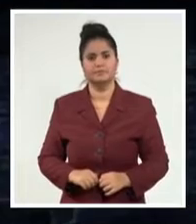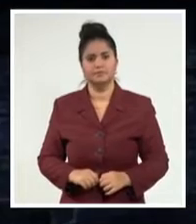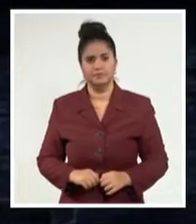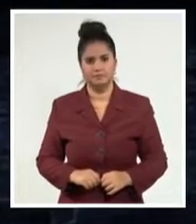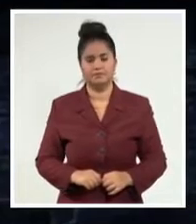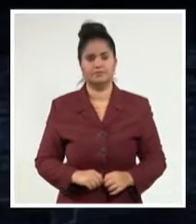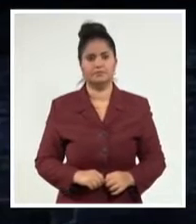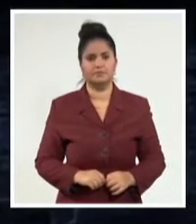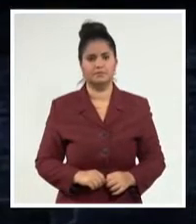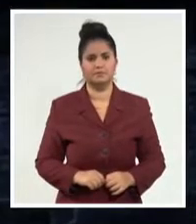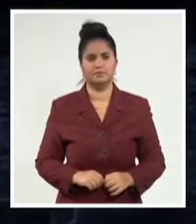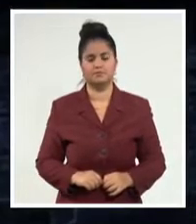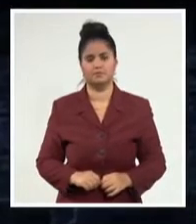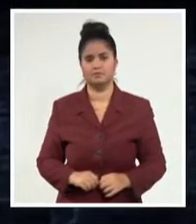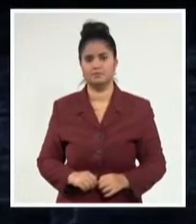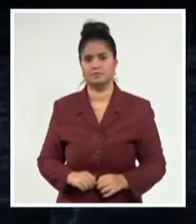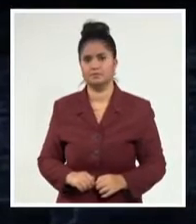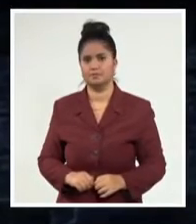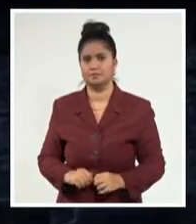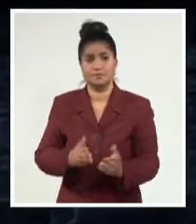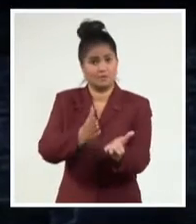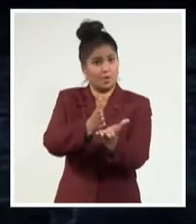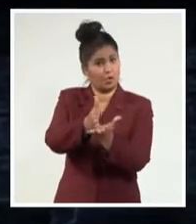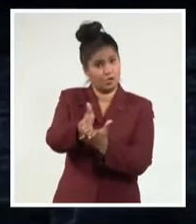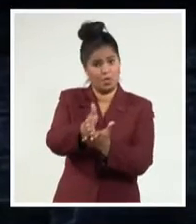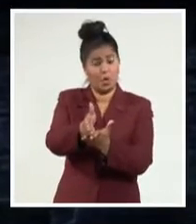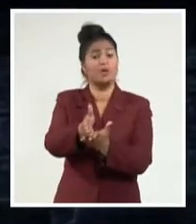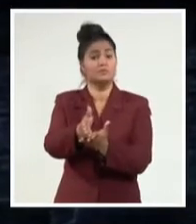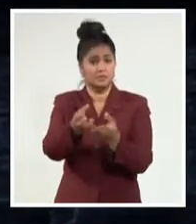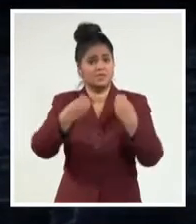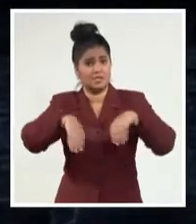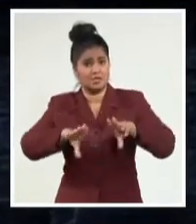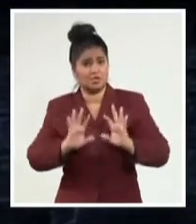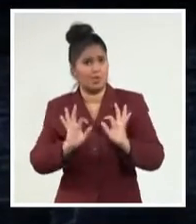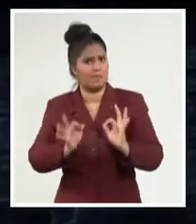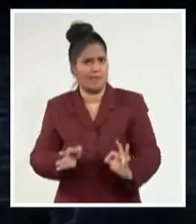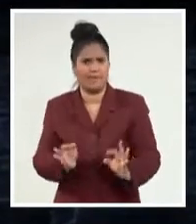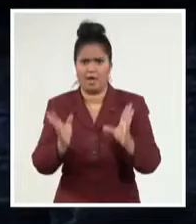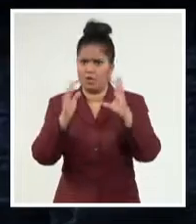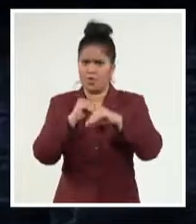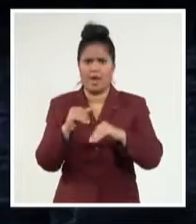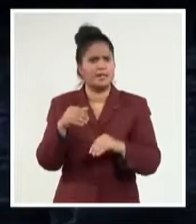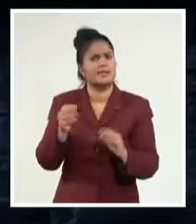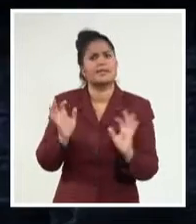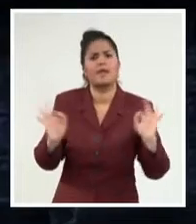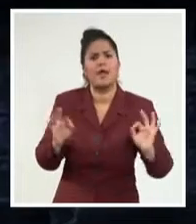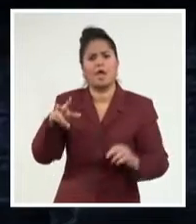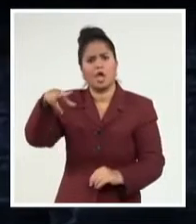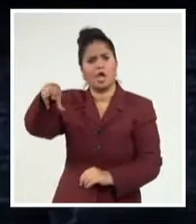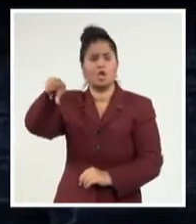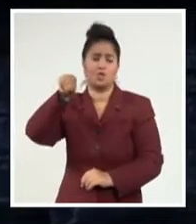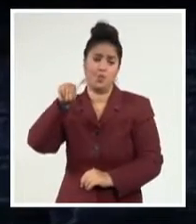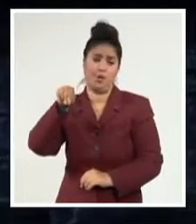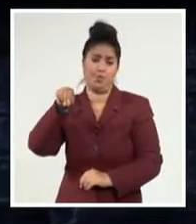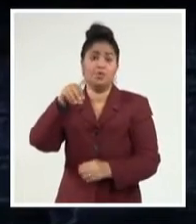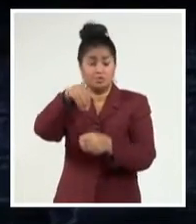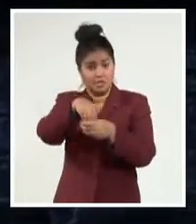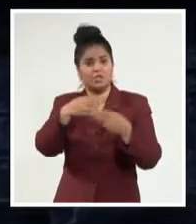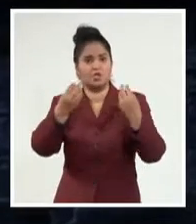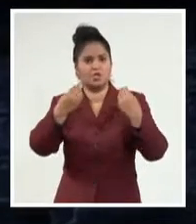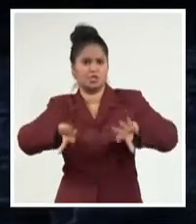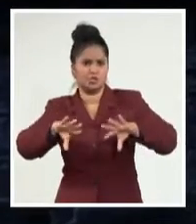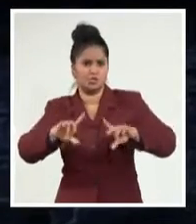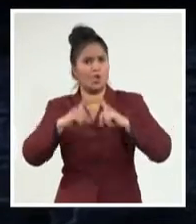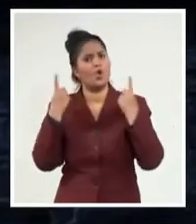asuntos judiciales. Nada sorprende, ni las presiones políticas de sus partidarios y antagónicos, ni los chantajes del Congreso. Todo eso era